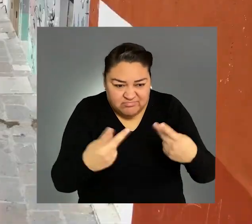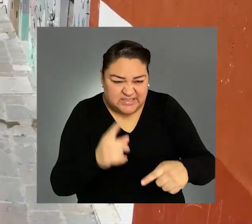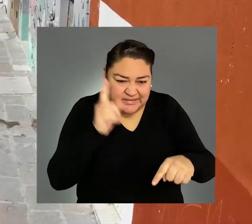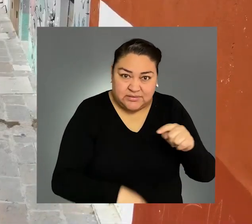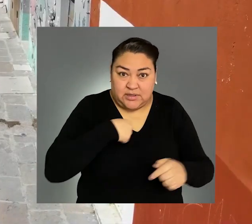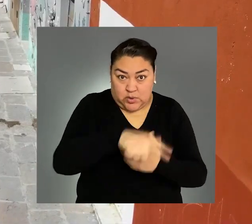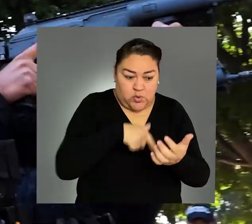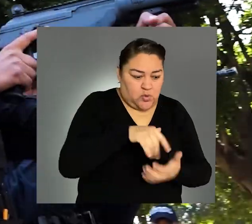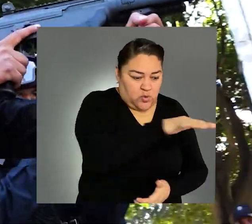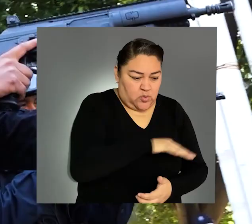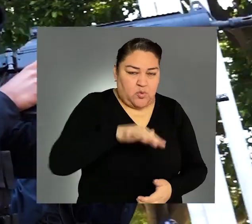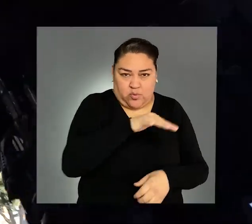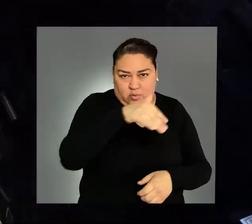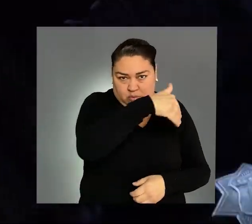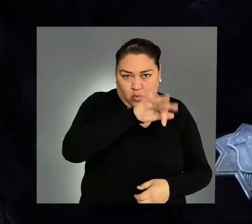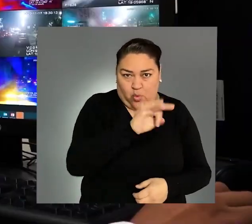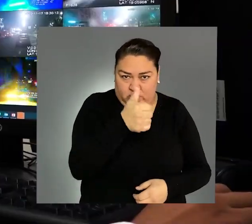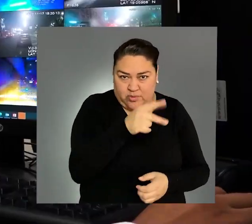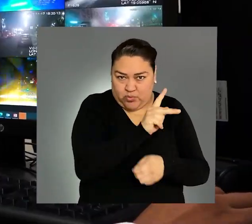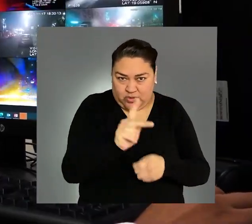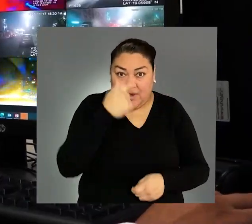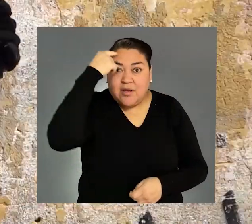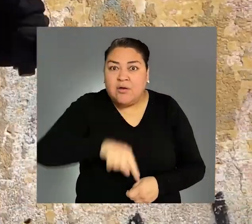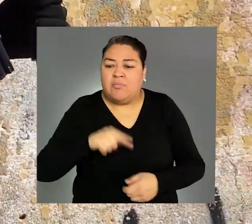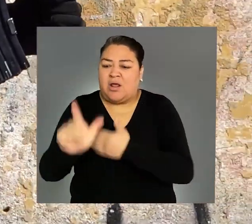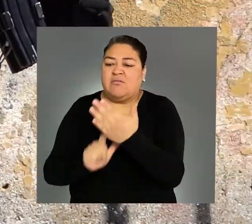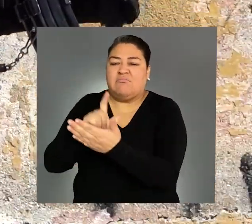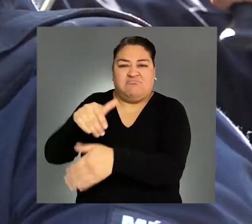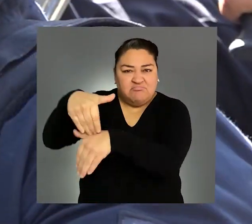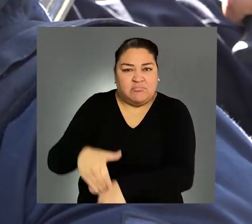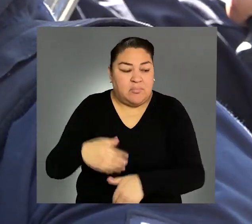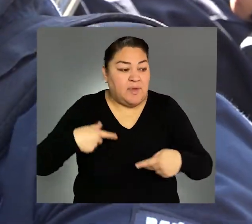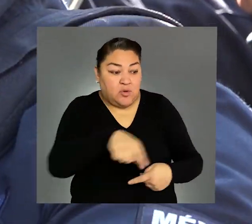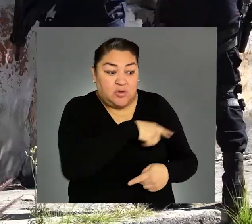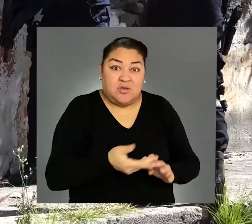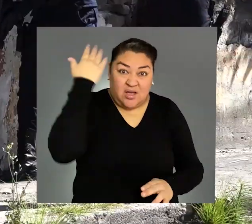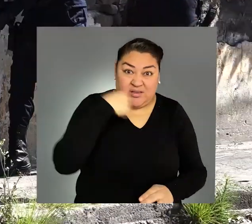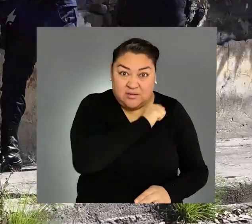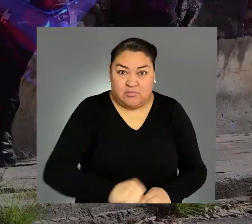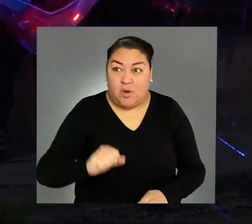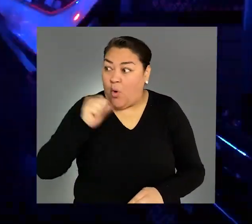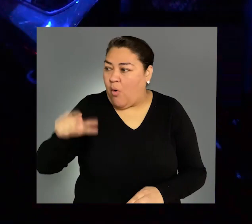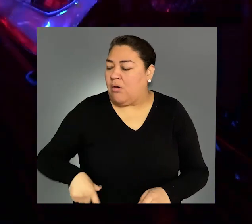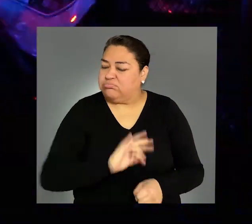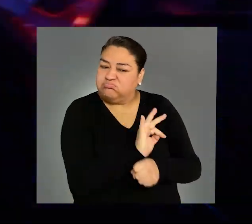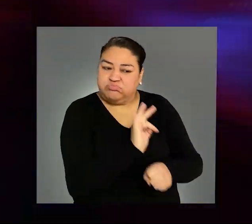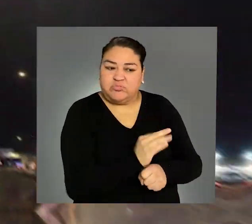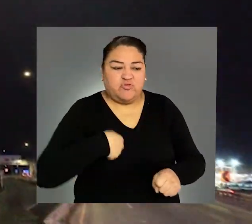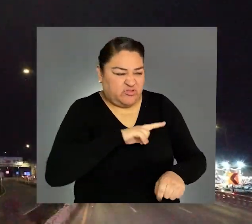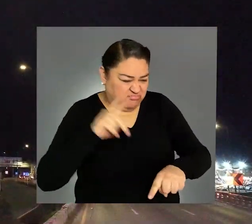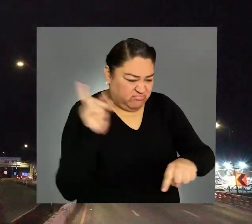narcomenudeo en La Cuchilla y La 46 Poniente para garantizar la legalidad donde delincuentes eran amparados por otros